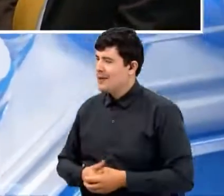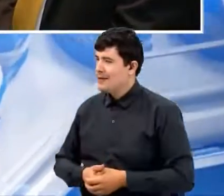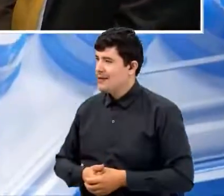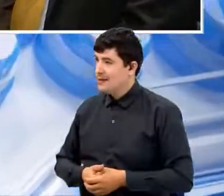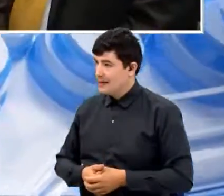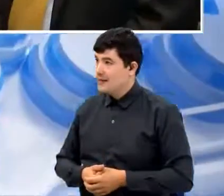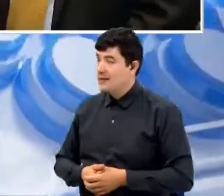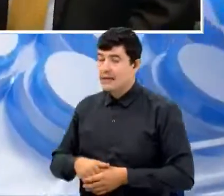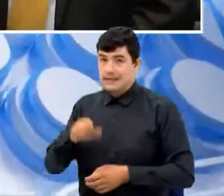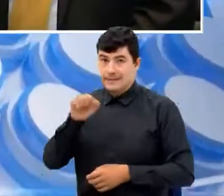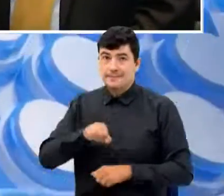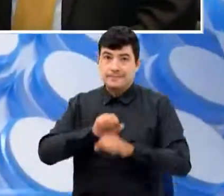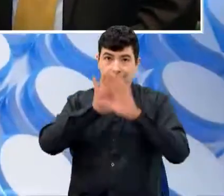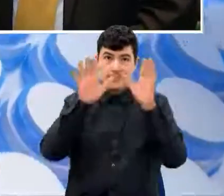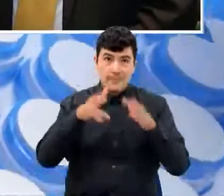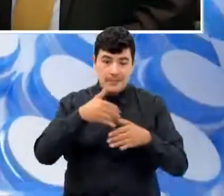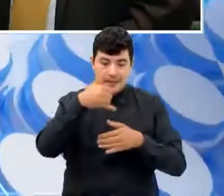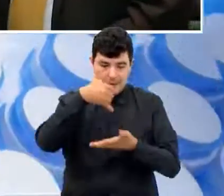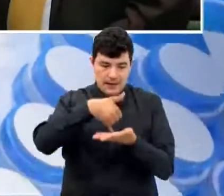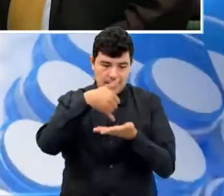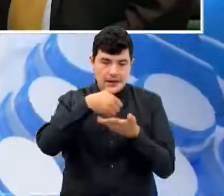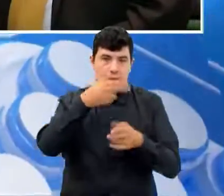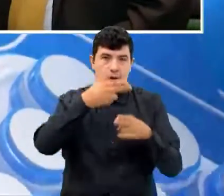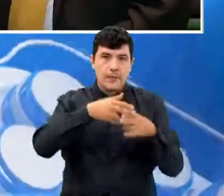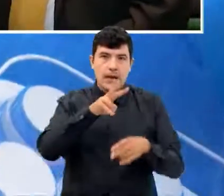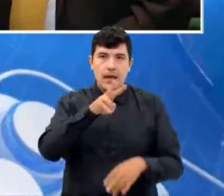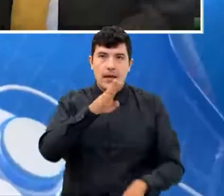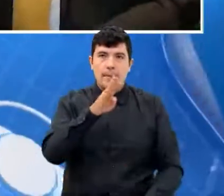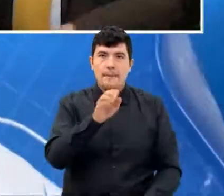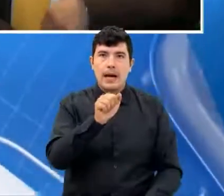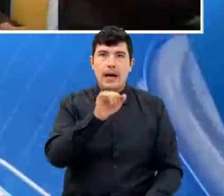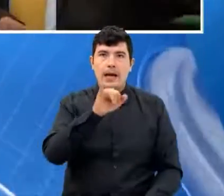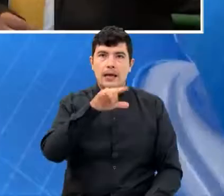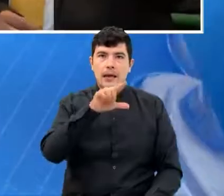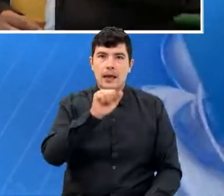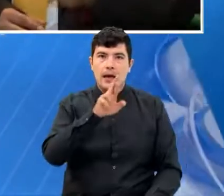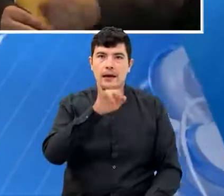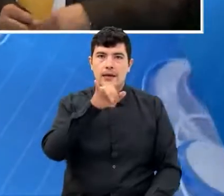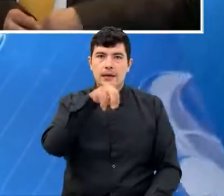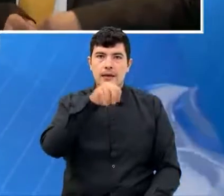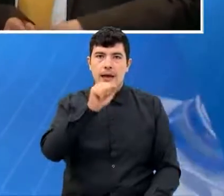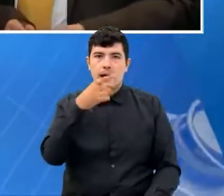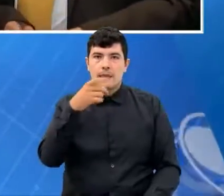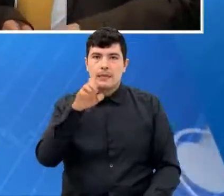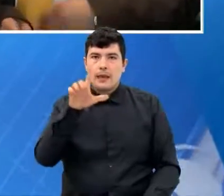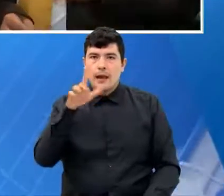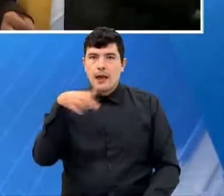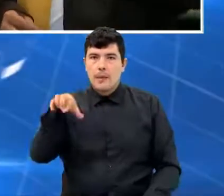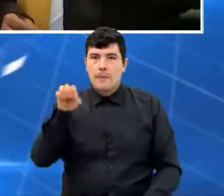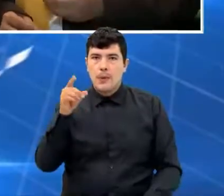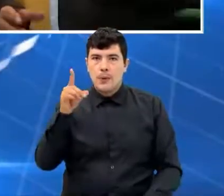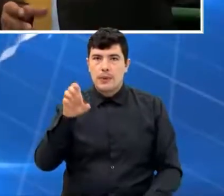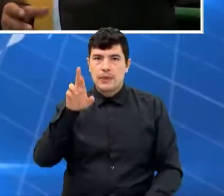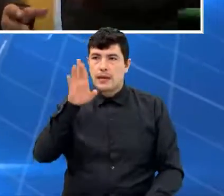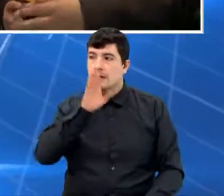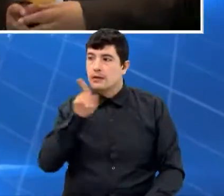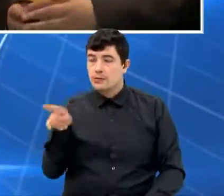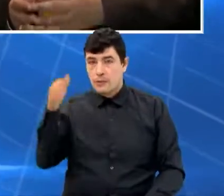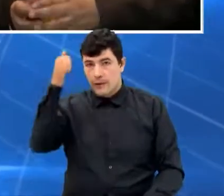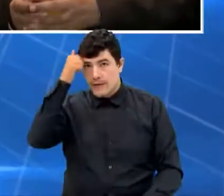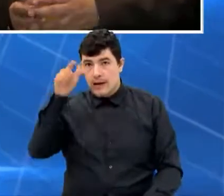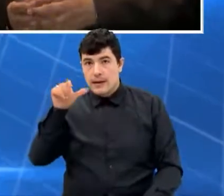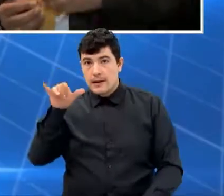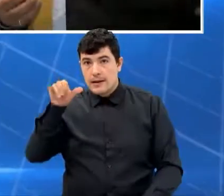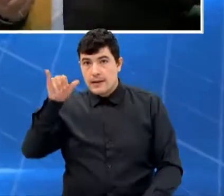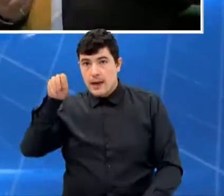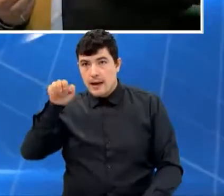¿cierto? Sí, claro, la estatuilla la llamamos la bailarina del poder, en la cual tiene enaltecimiento a través de la maestra Liliana Méndez Builes, que ella fue